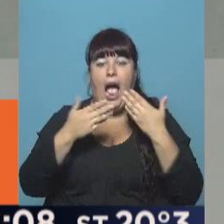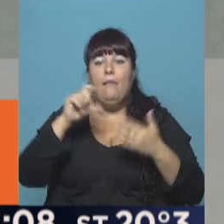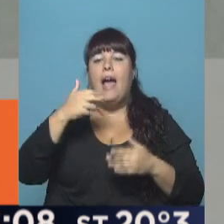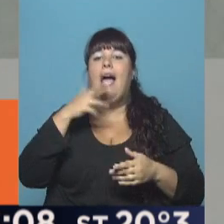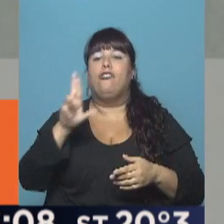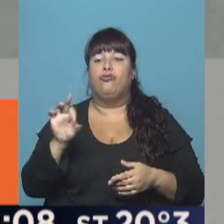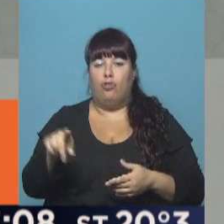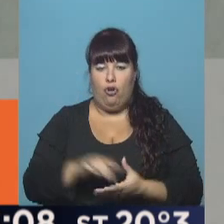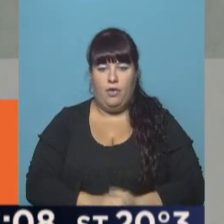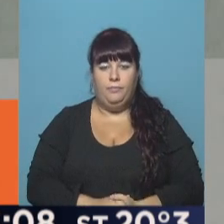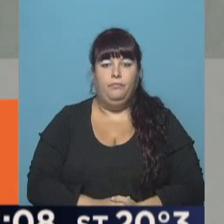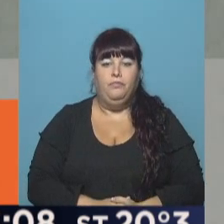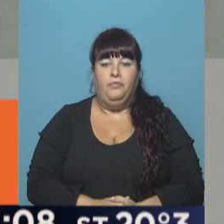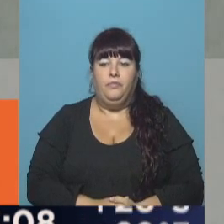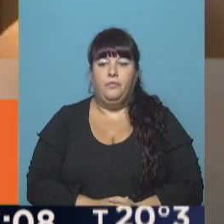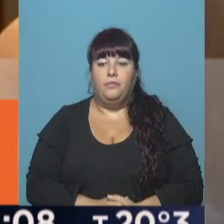Castro.